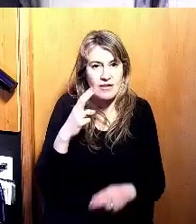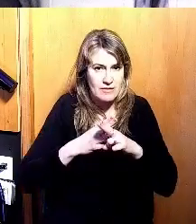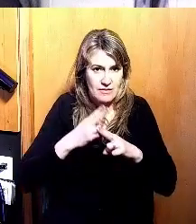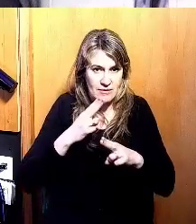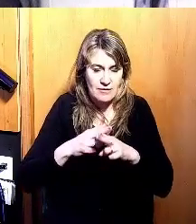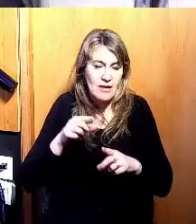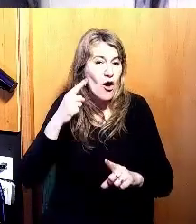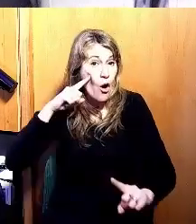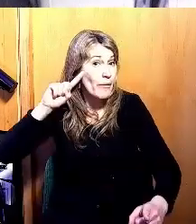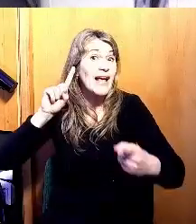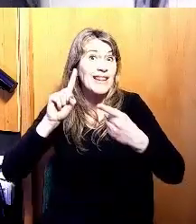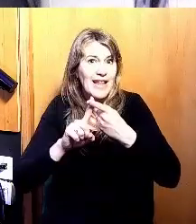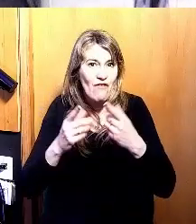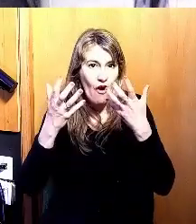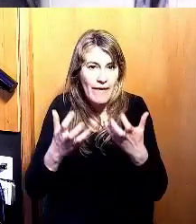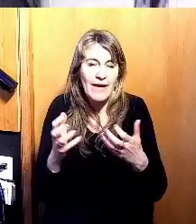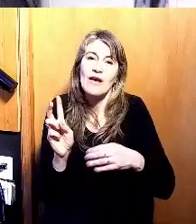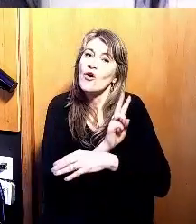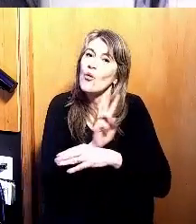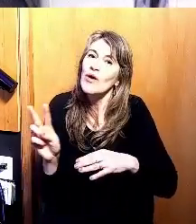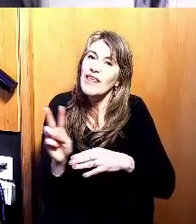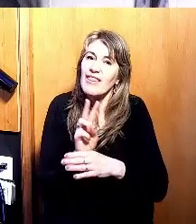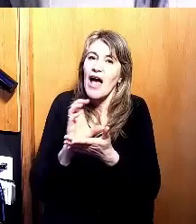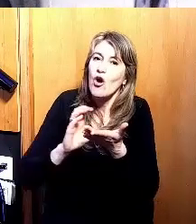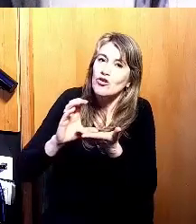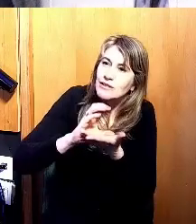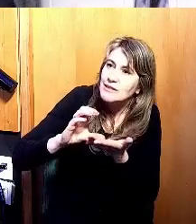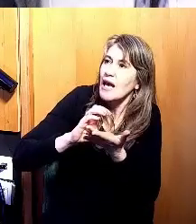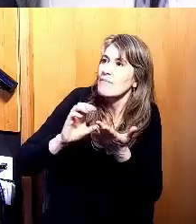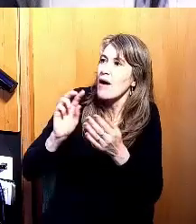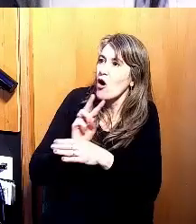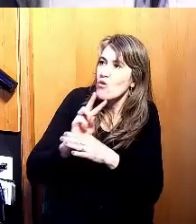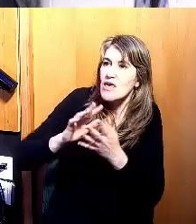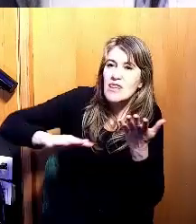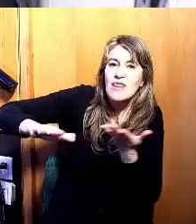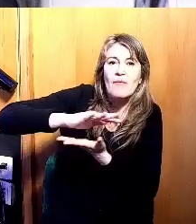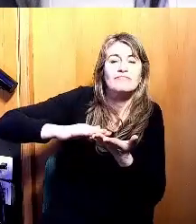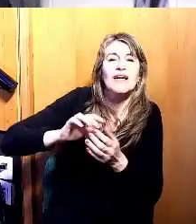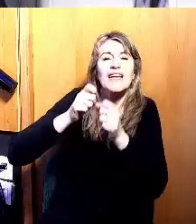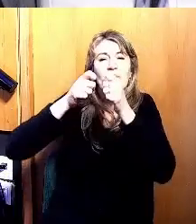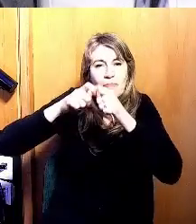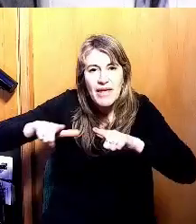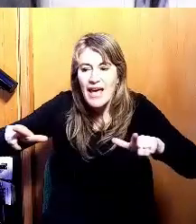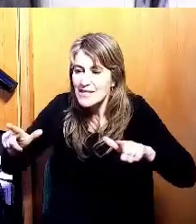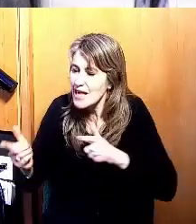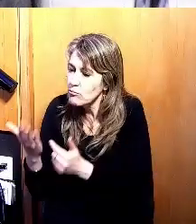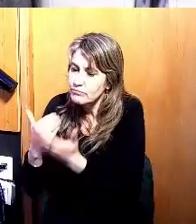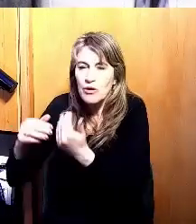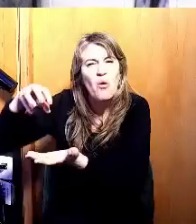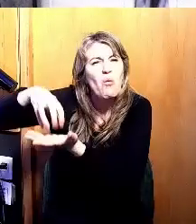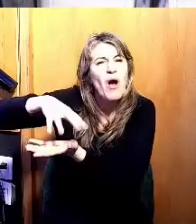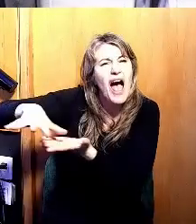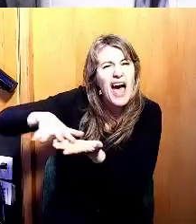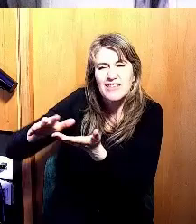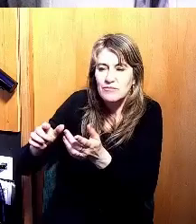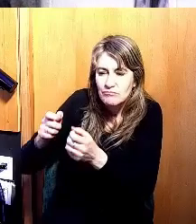El objetivo es el cuidado de los ecosistemas a través de la limpieza y recuperación de espacios y cursos de